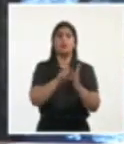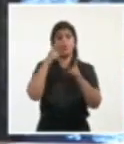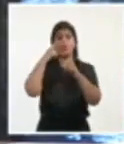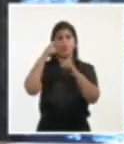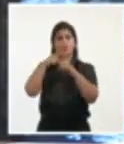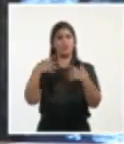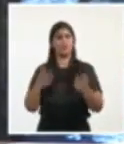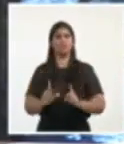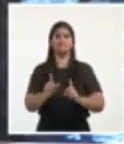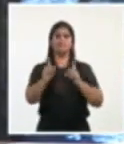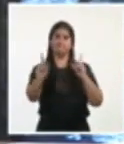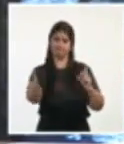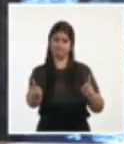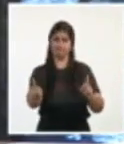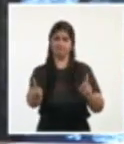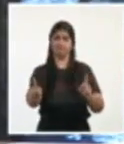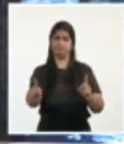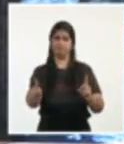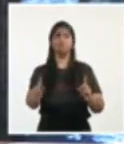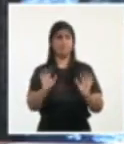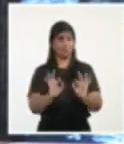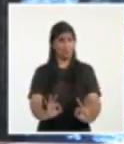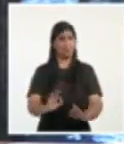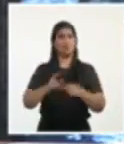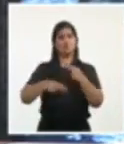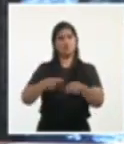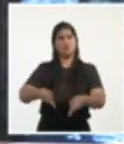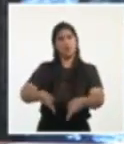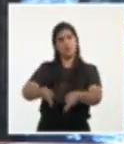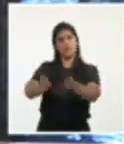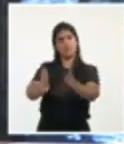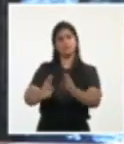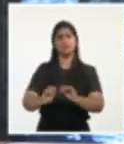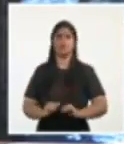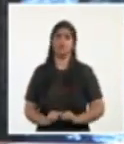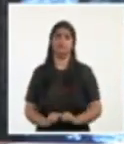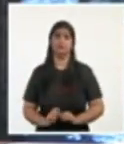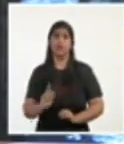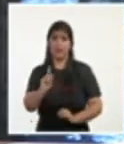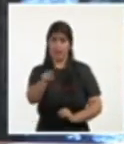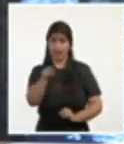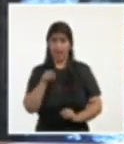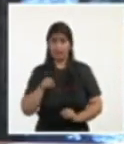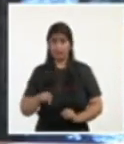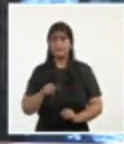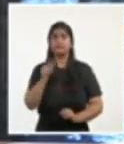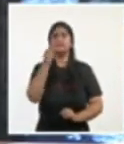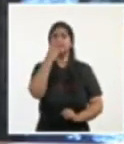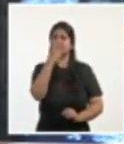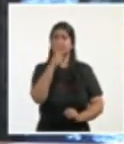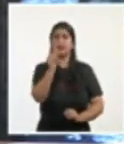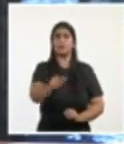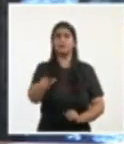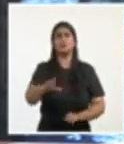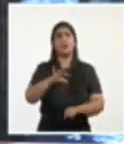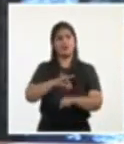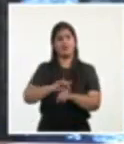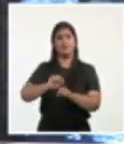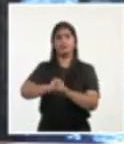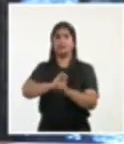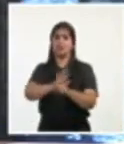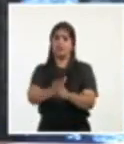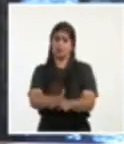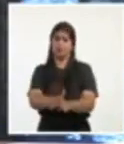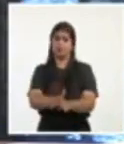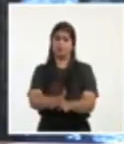es una situación que vamos a ir resolviendo en la medida que podamos, como hemos explicado, seguir incrementando capacidades para la hospitalización, porque no es tener la